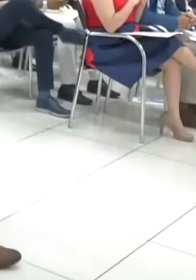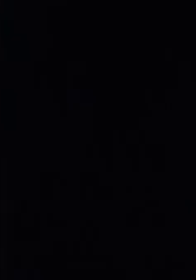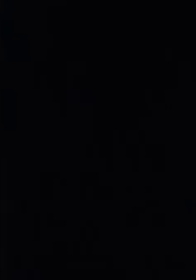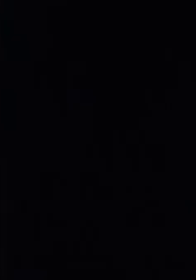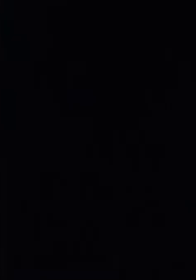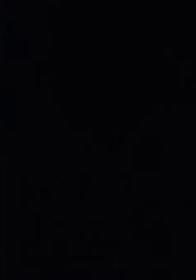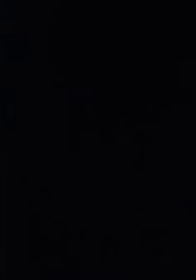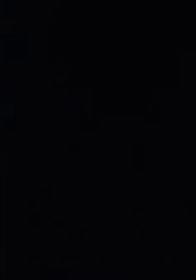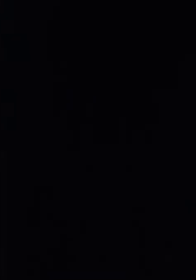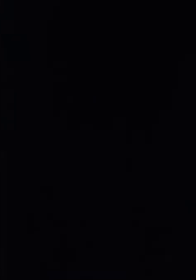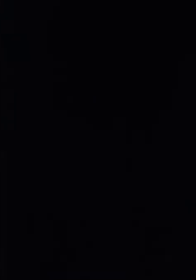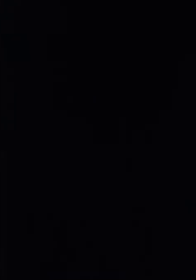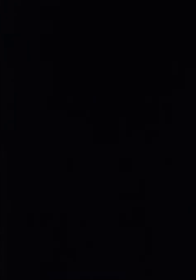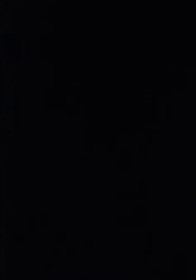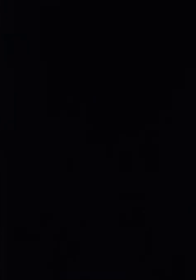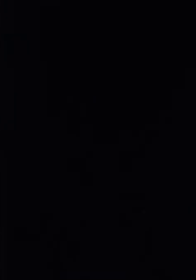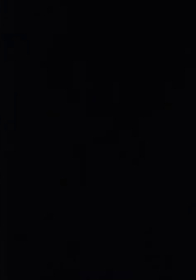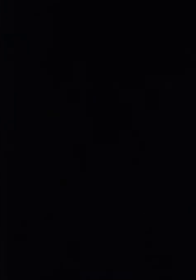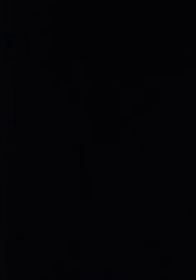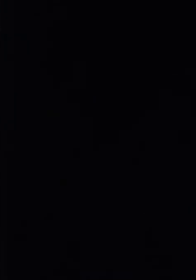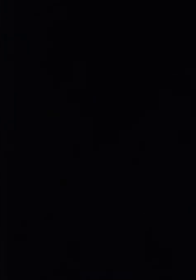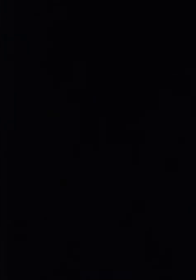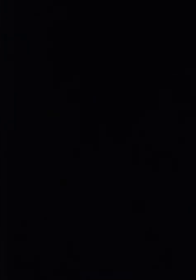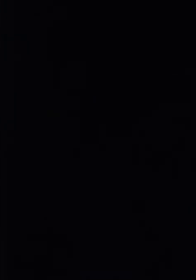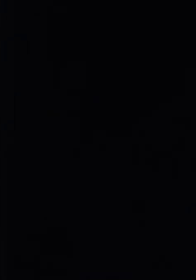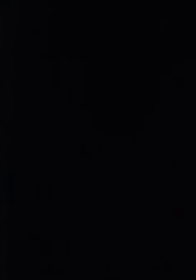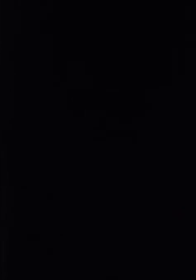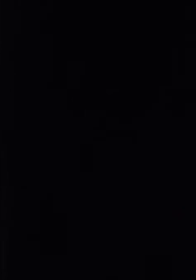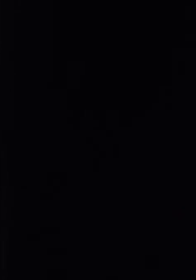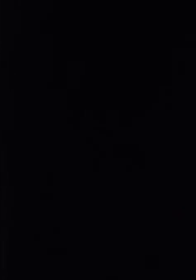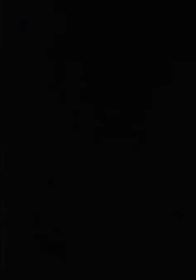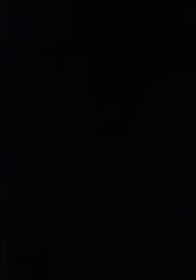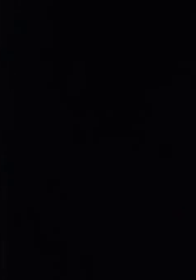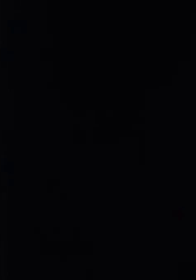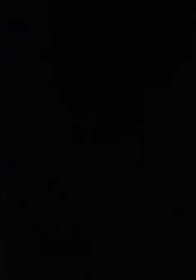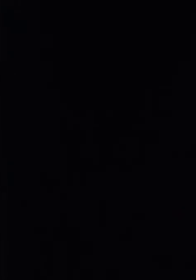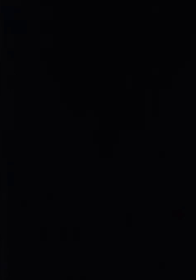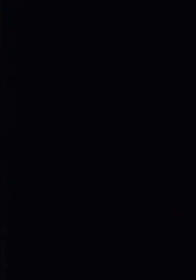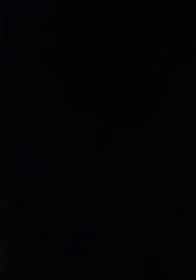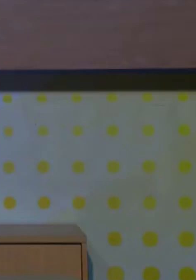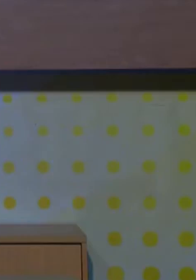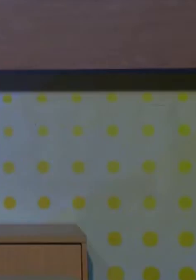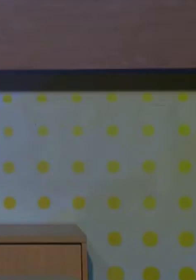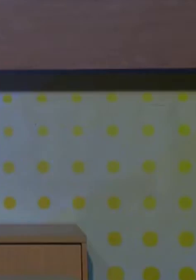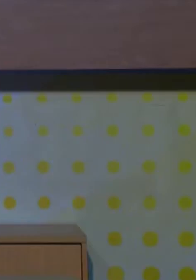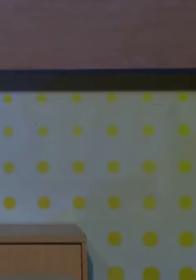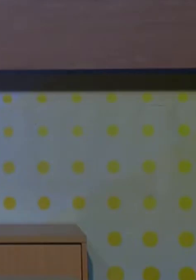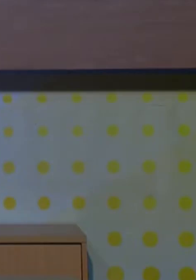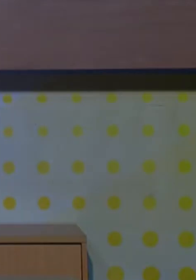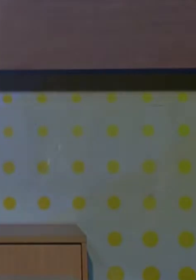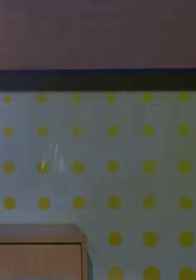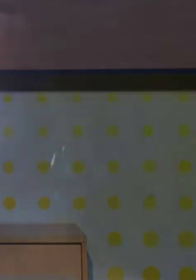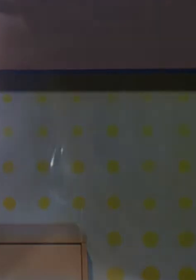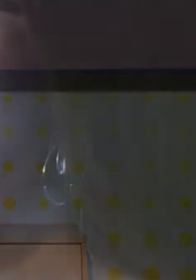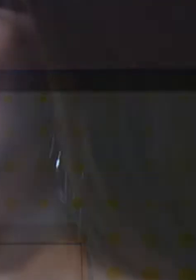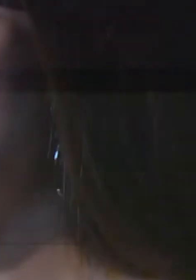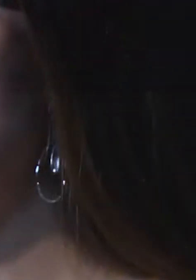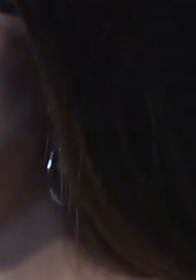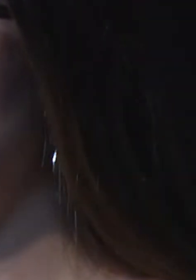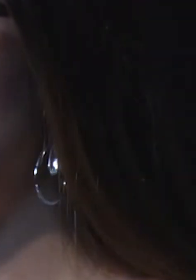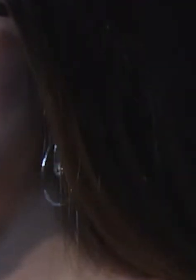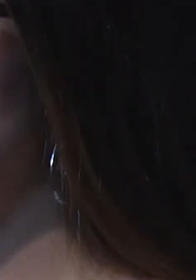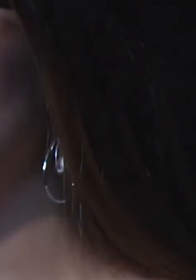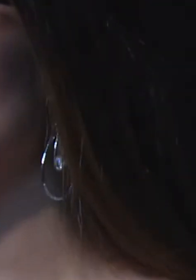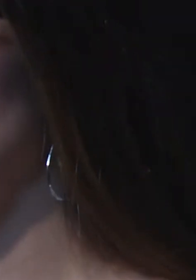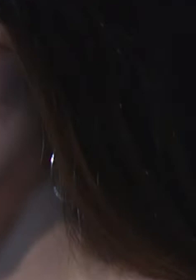la inserción del país al mercado mundial y para aumentar la rentabilidad. Además, esto conduce a mejorar la